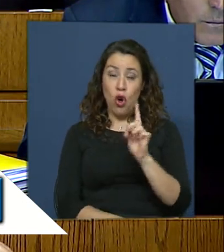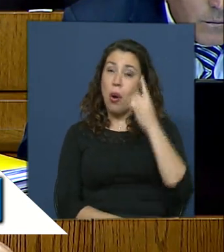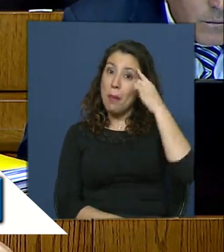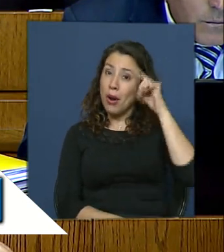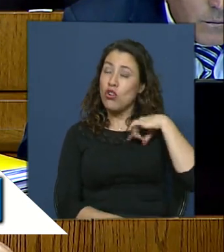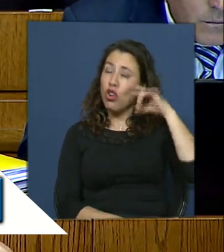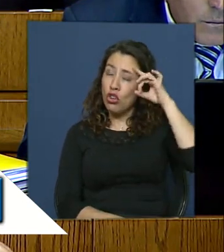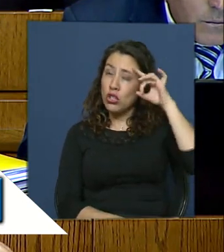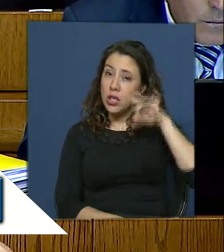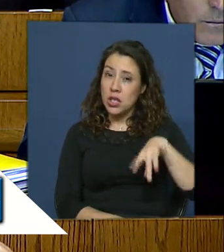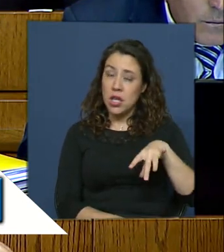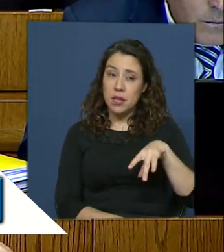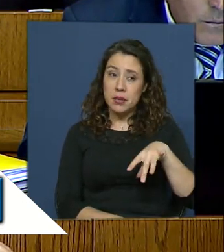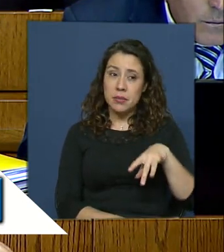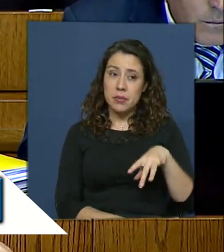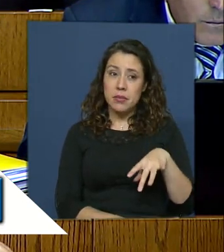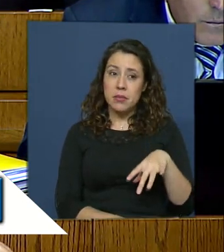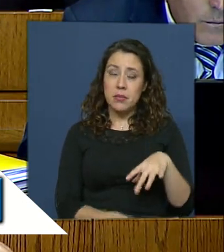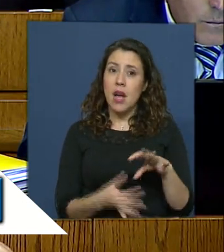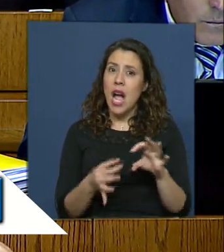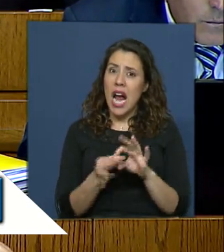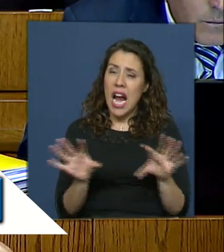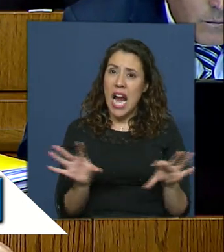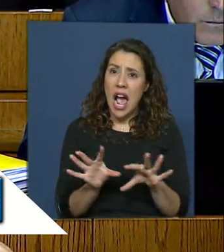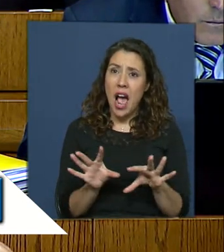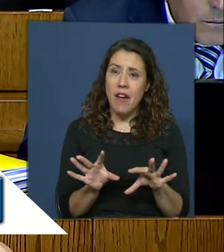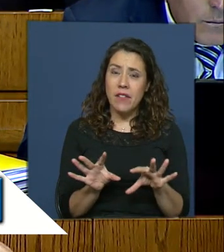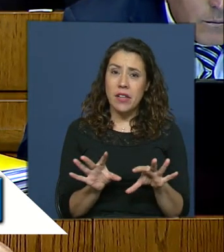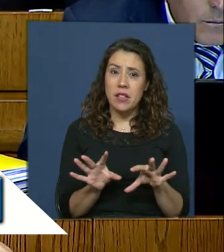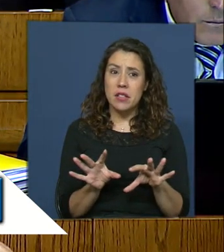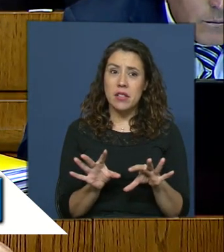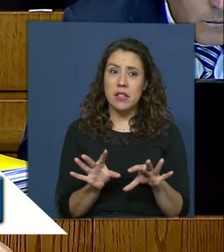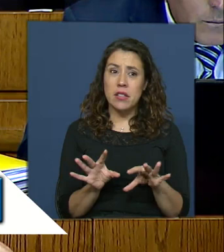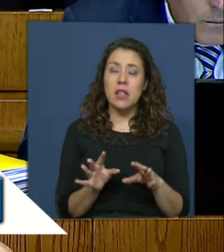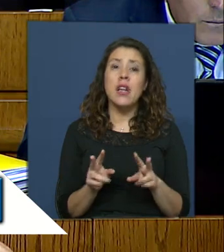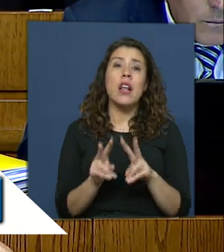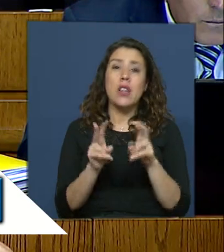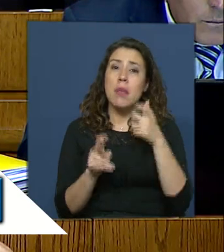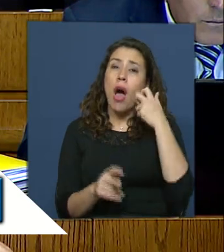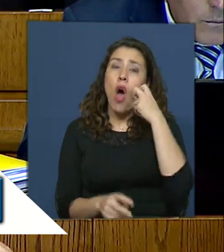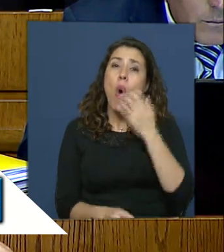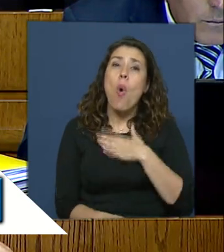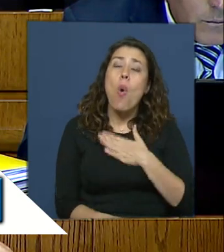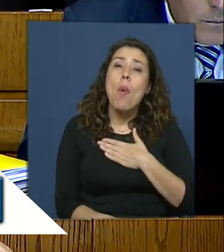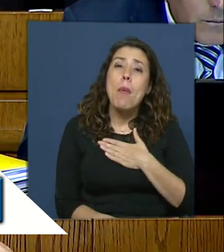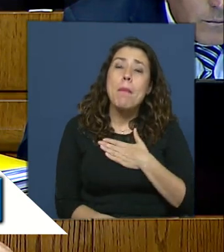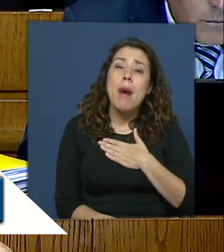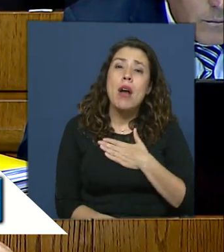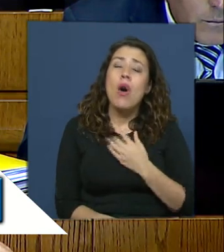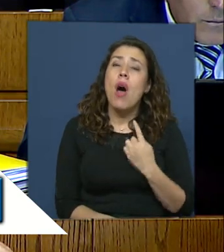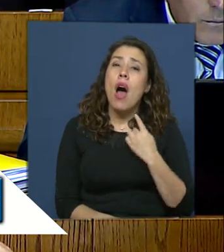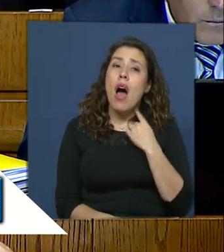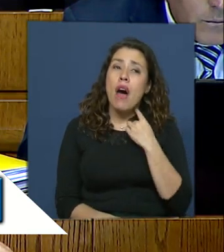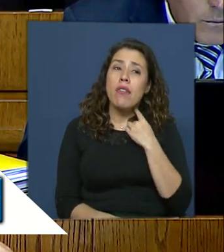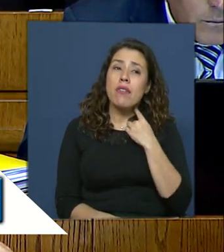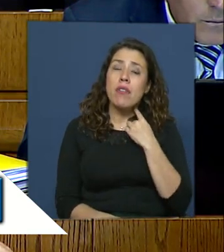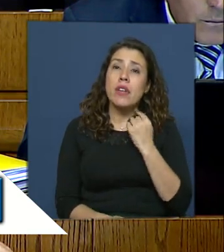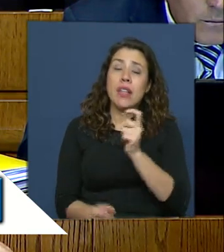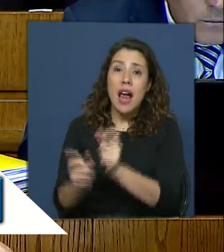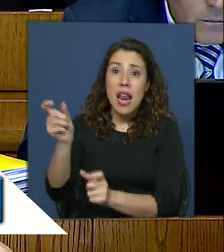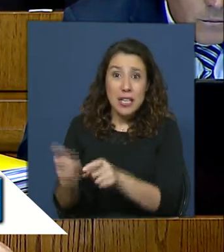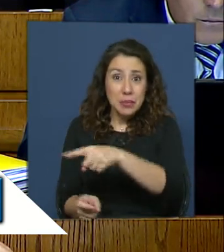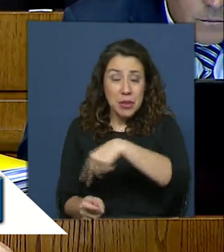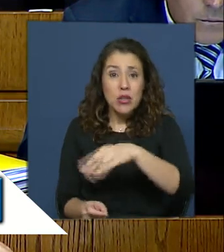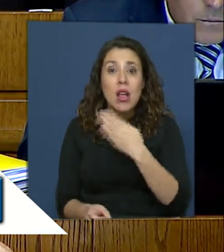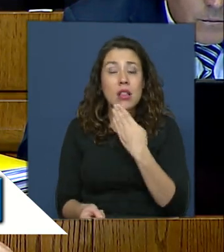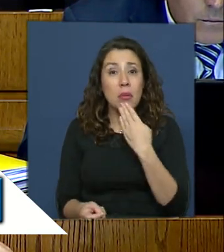entiendo la gravedad y el factor humano de esta enfermedad, que afecta no solamente a estas personas, sino